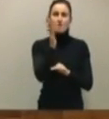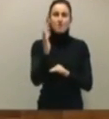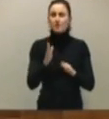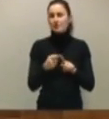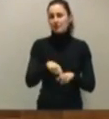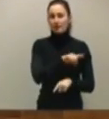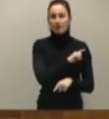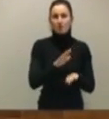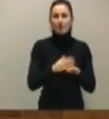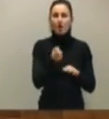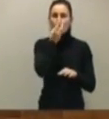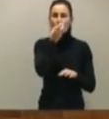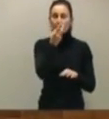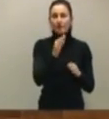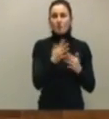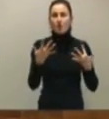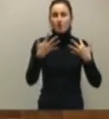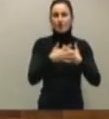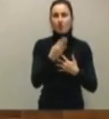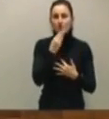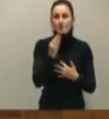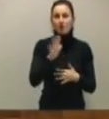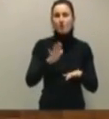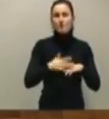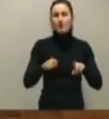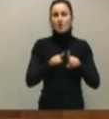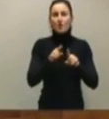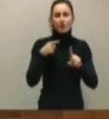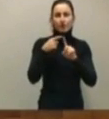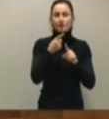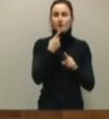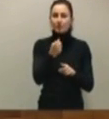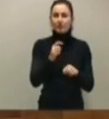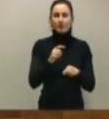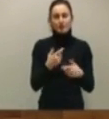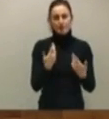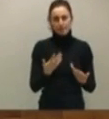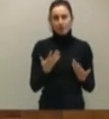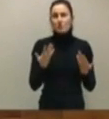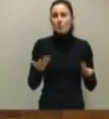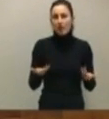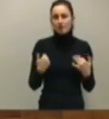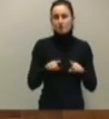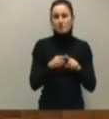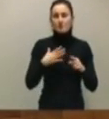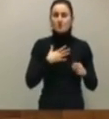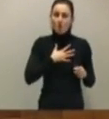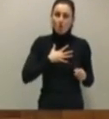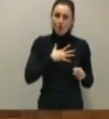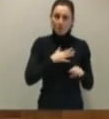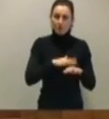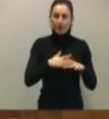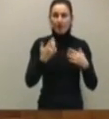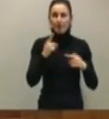magnitud. Para UPyD, la mejor combinación a la hora de alcanzar este objetivo complejo y difícil es aquella que acomode